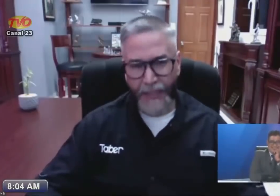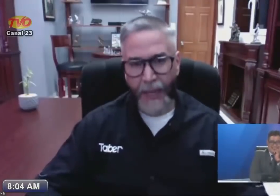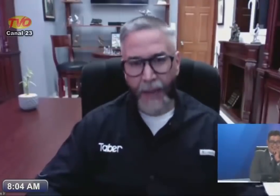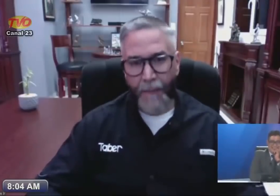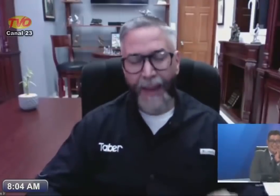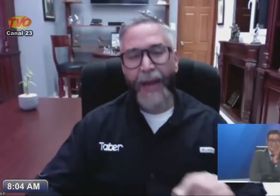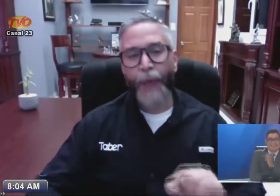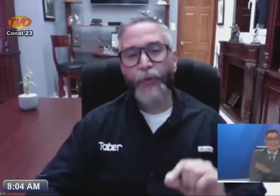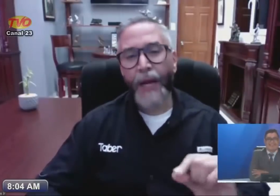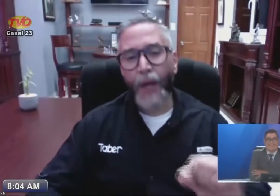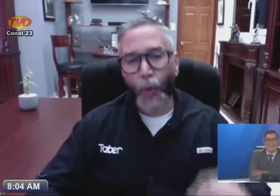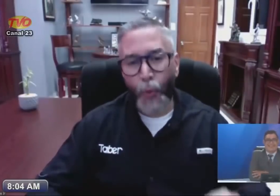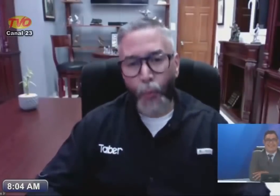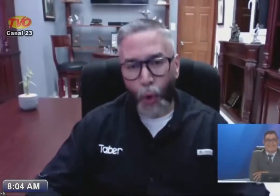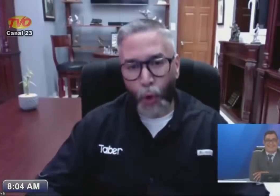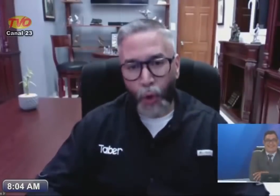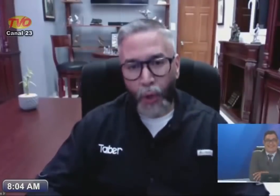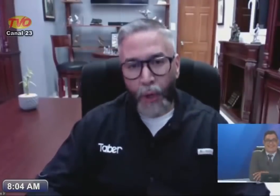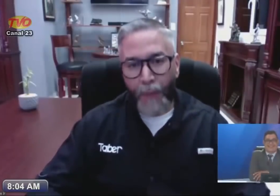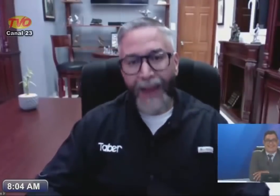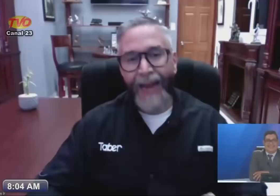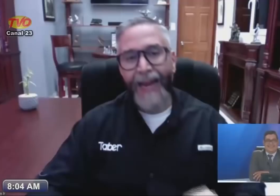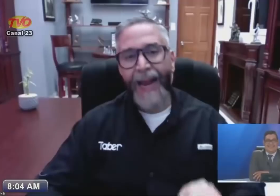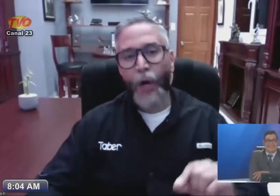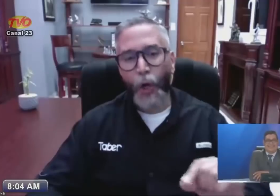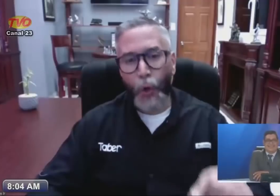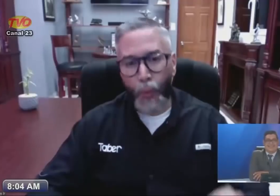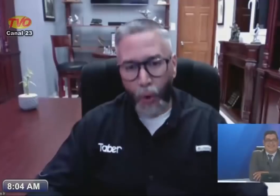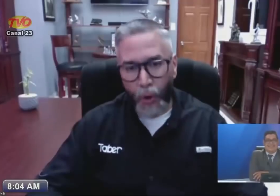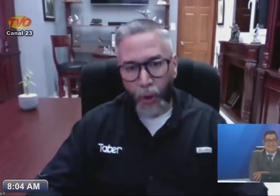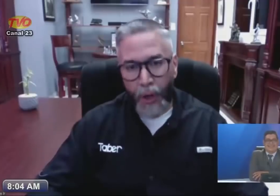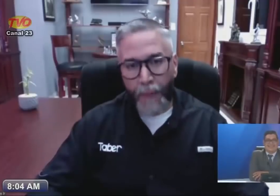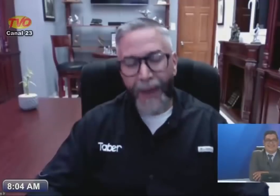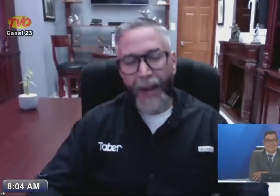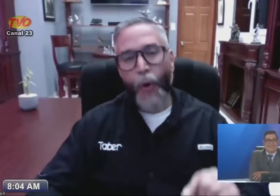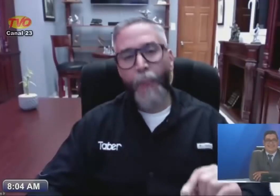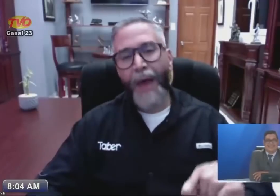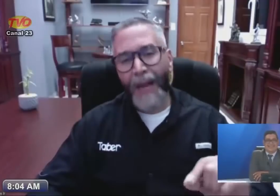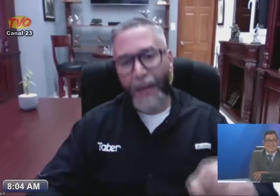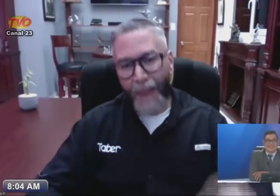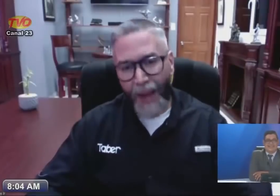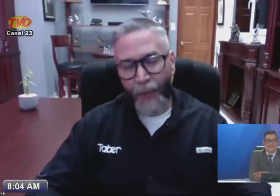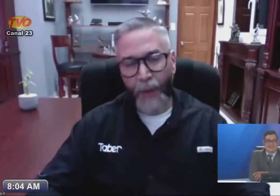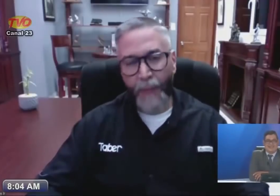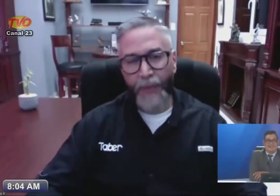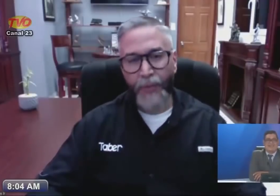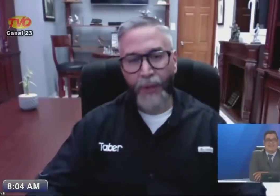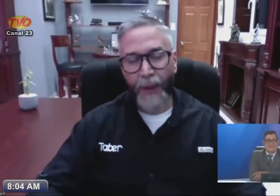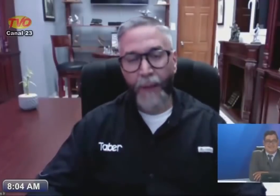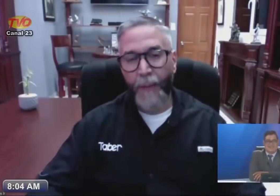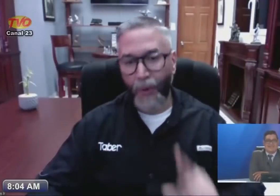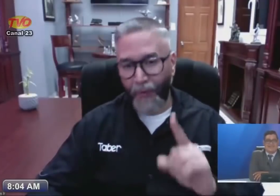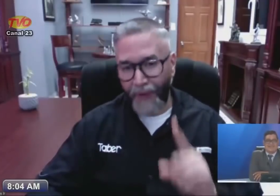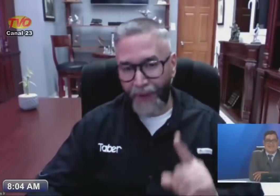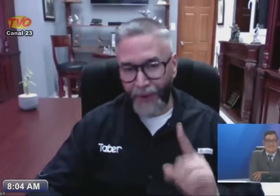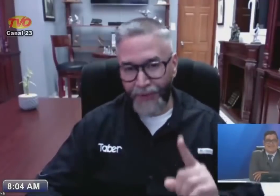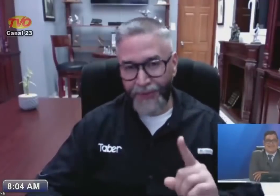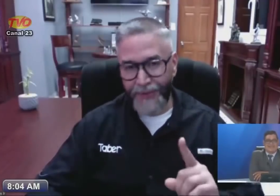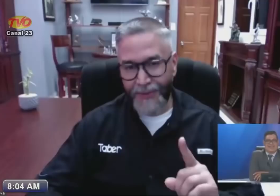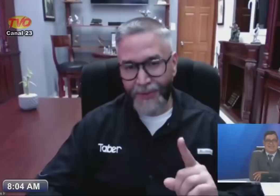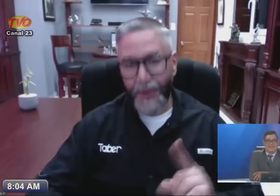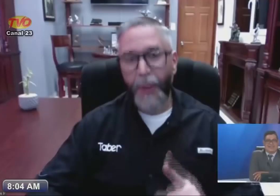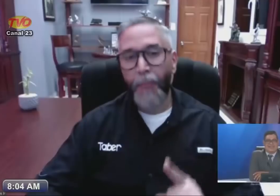para causar rumor para generar rumor para golpear la imagen de una persona pero vive